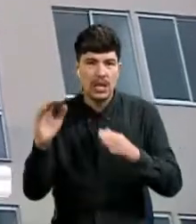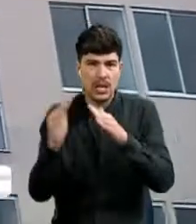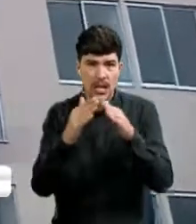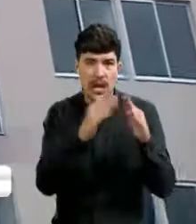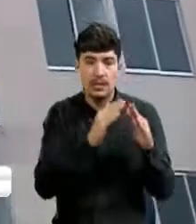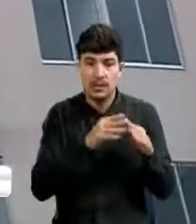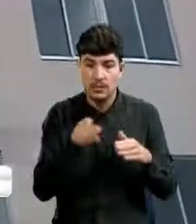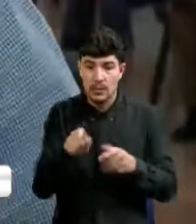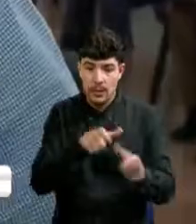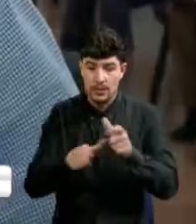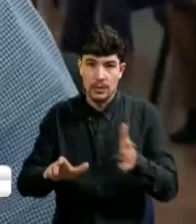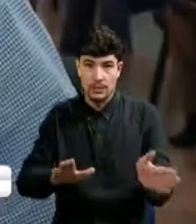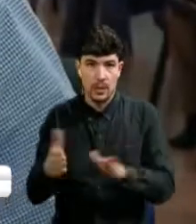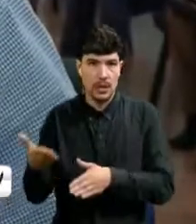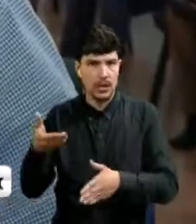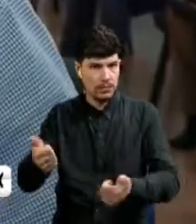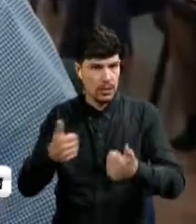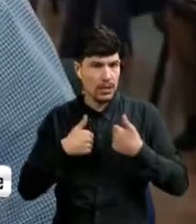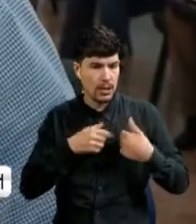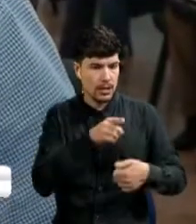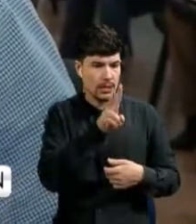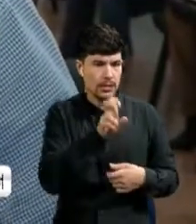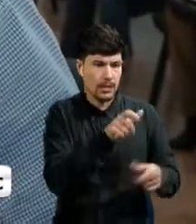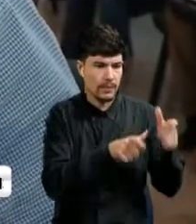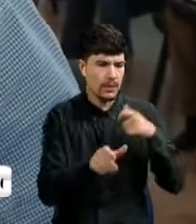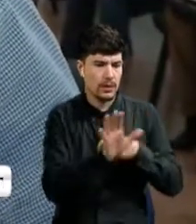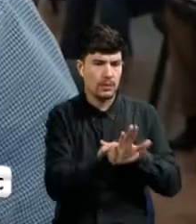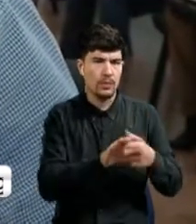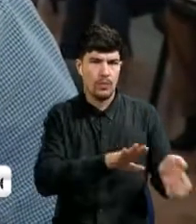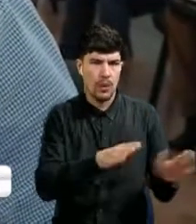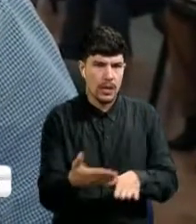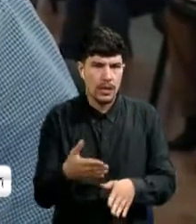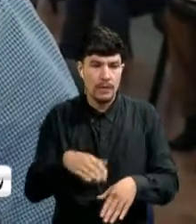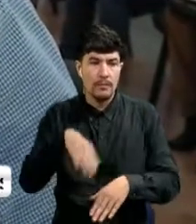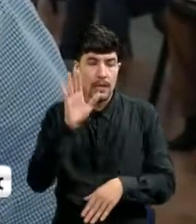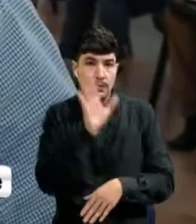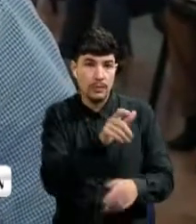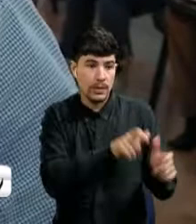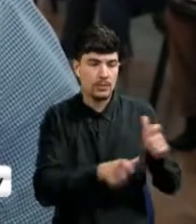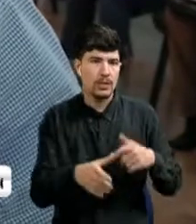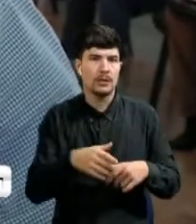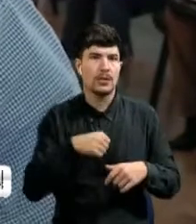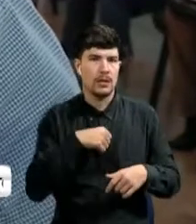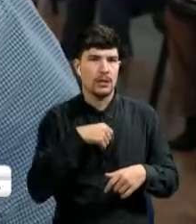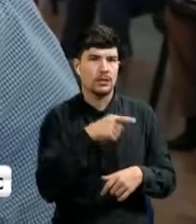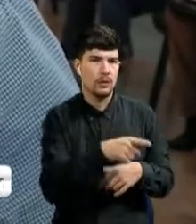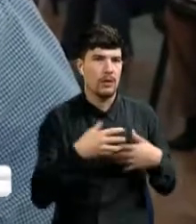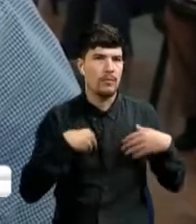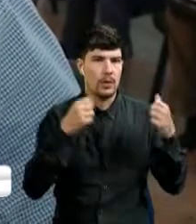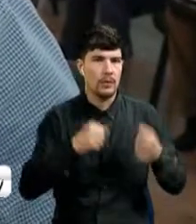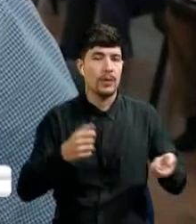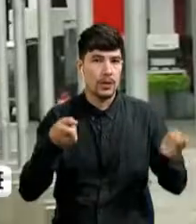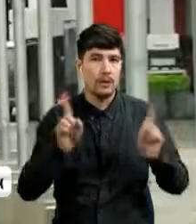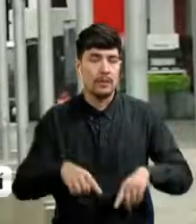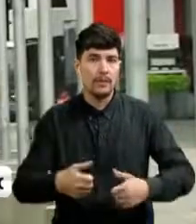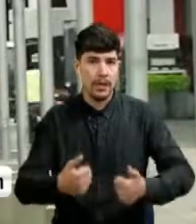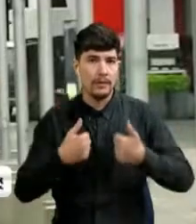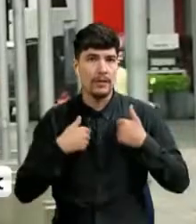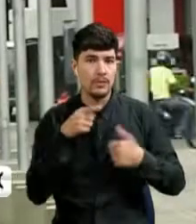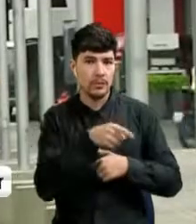los beneficiarios. 17 de esas personas están muertas y la mayoría de esas personas tienen propiedades y tienen beneficios, tienen